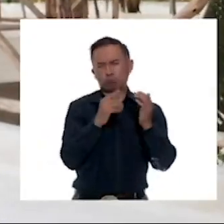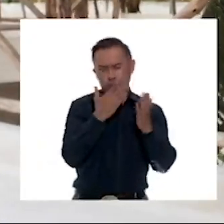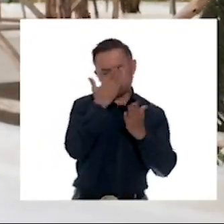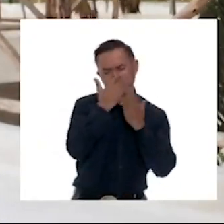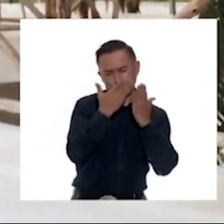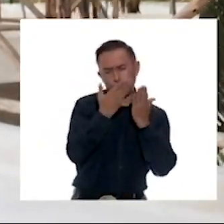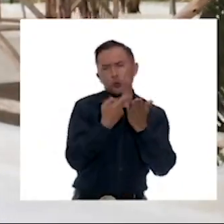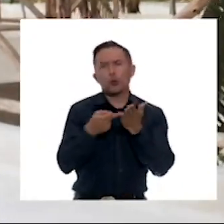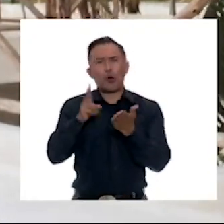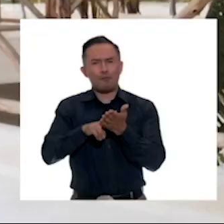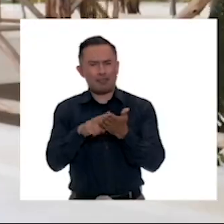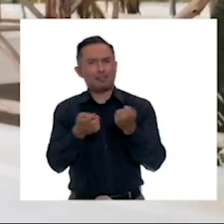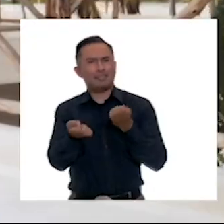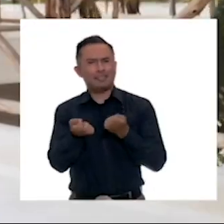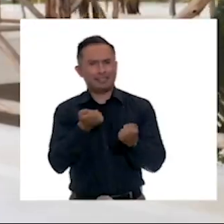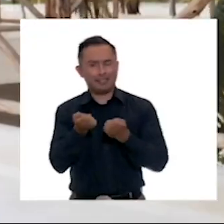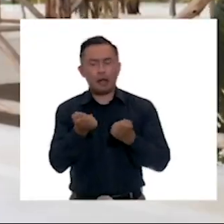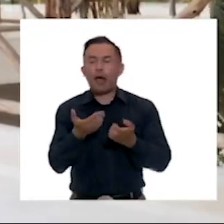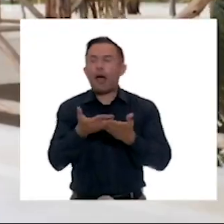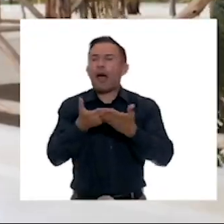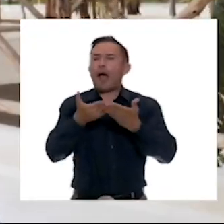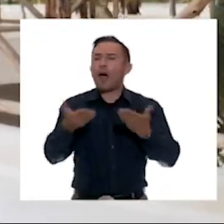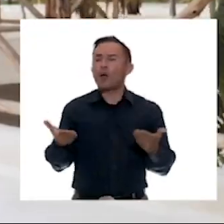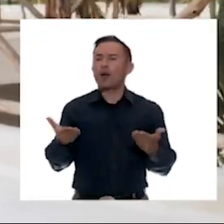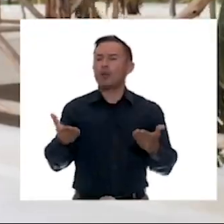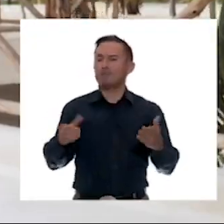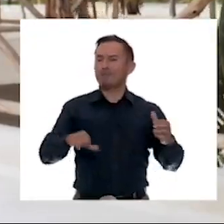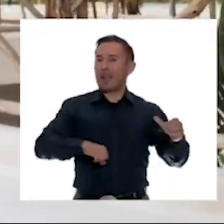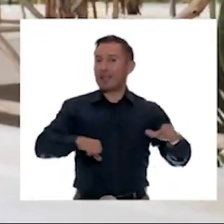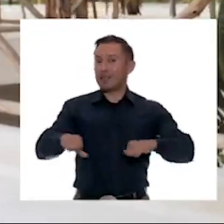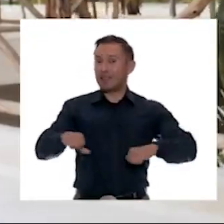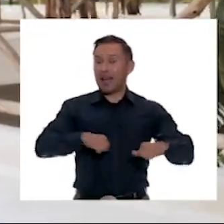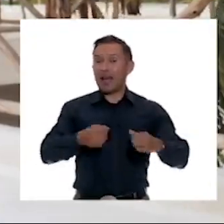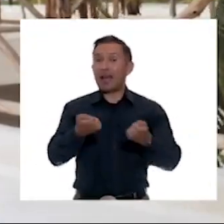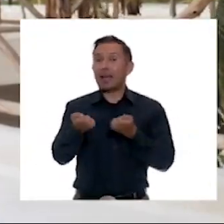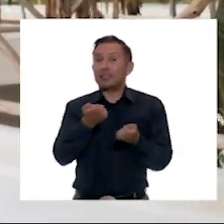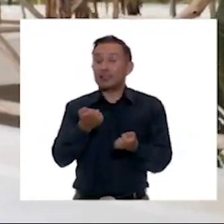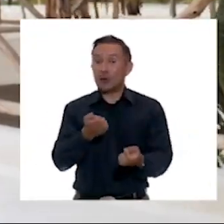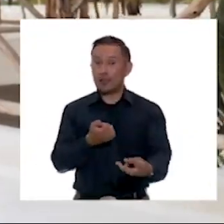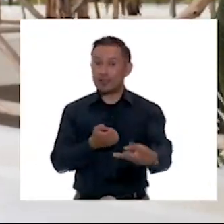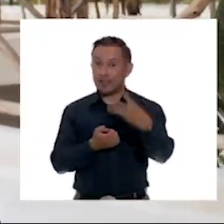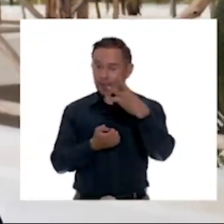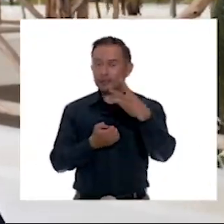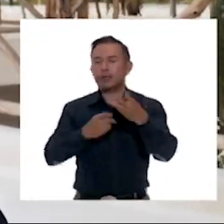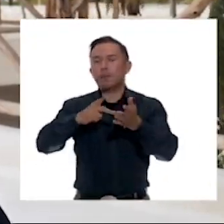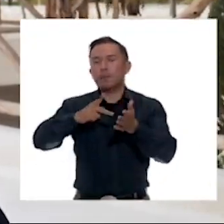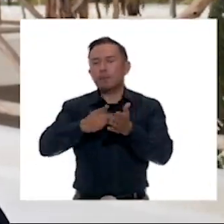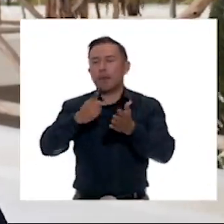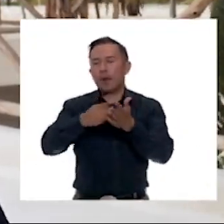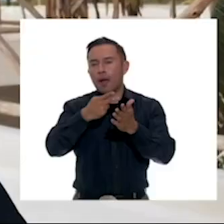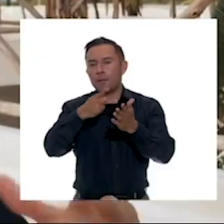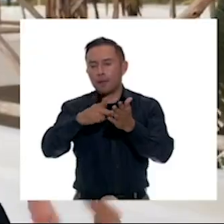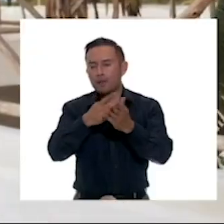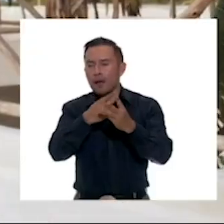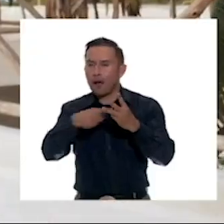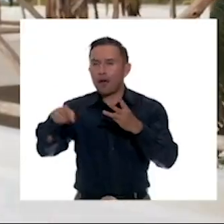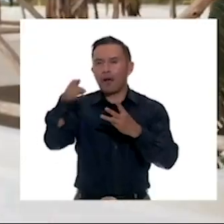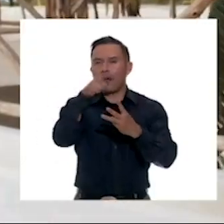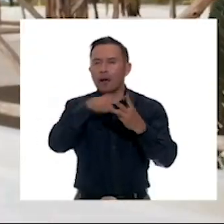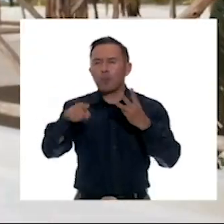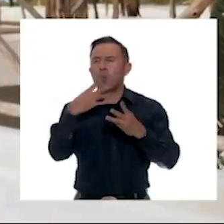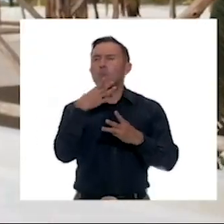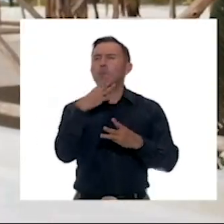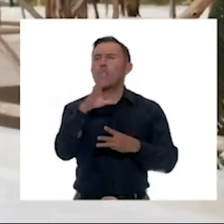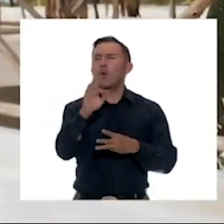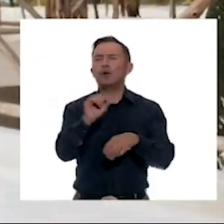hacer una pequeña rutina de 3 ejercicios, 2 ciclos. Acompáñenme, es muy sencilla y les va a ayudar a oxigenarse